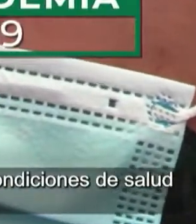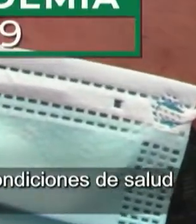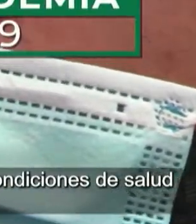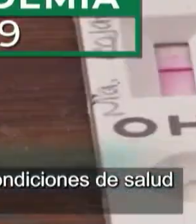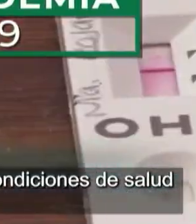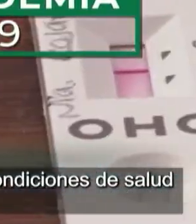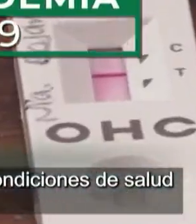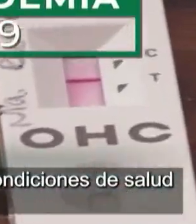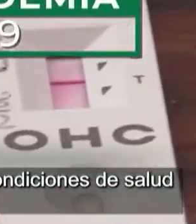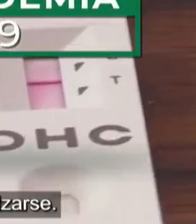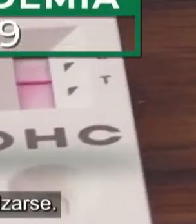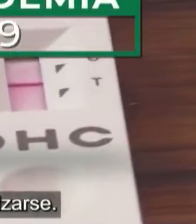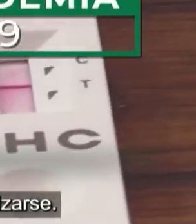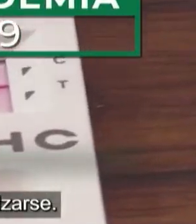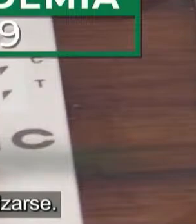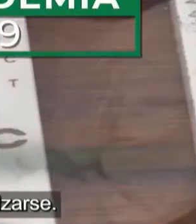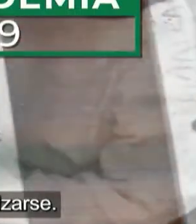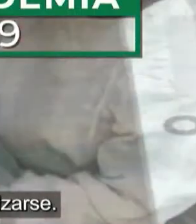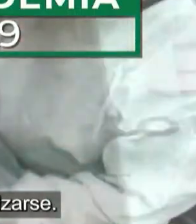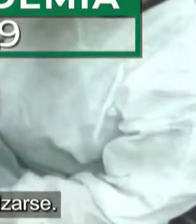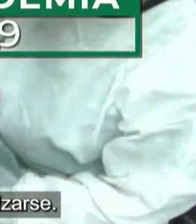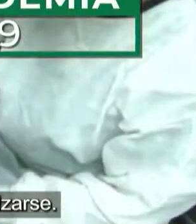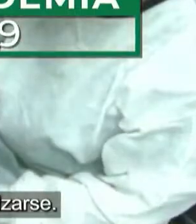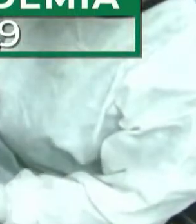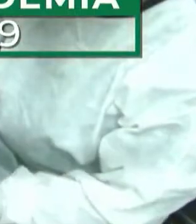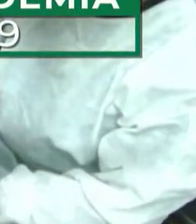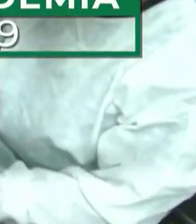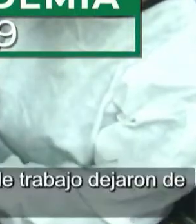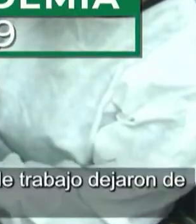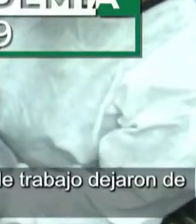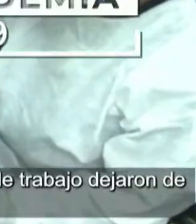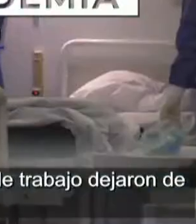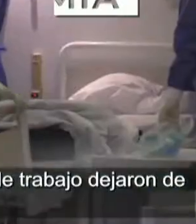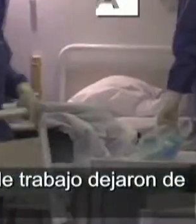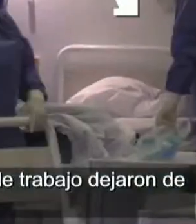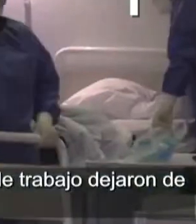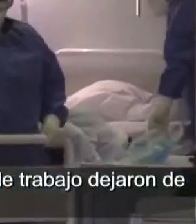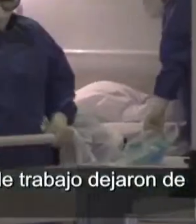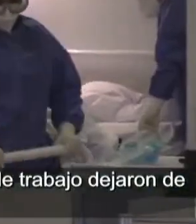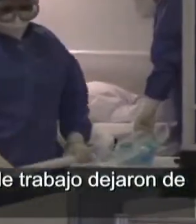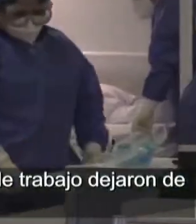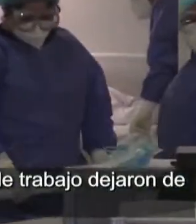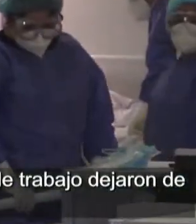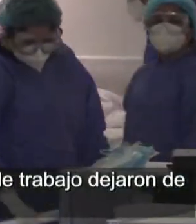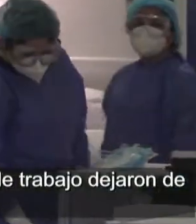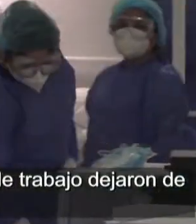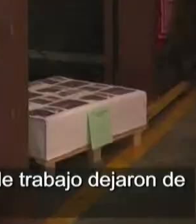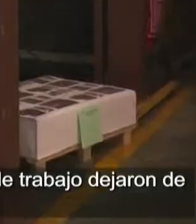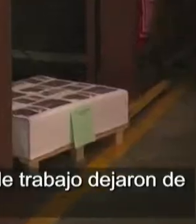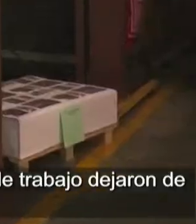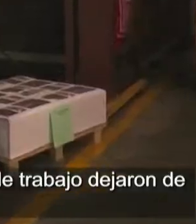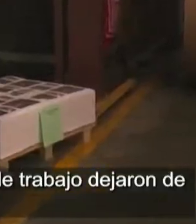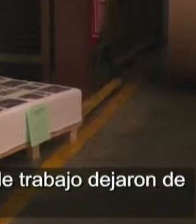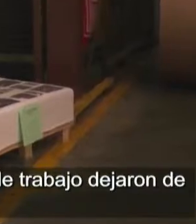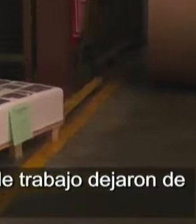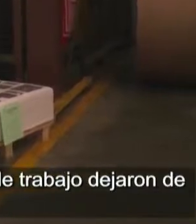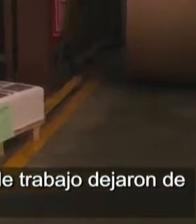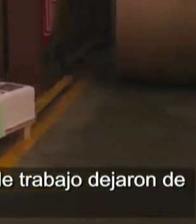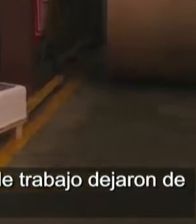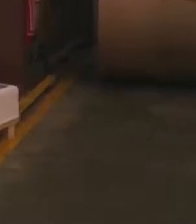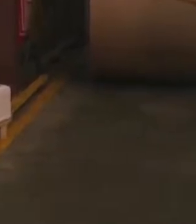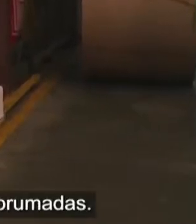estas condiciones de salud aumentaban su riesgo de enfermar y hospitalizarse. Las familias mexicanas sufrieron, los centros de trabajo dejaron